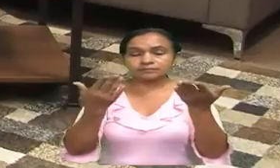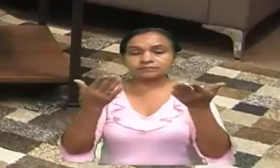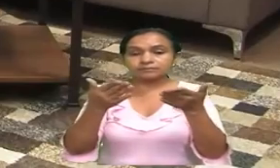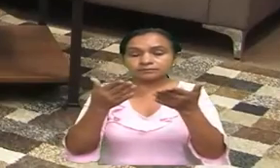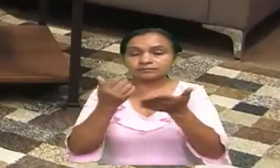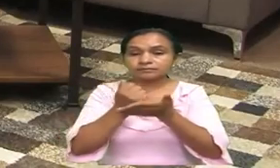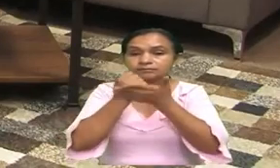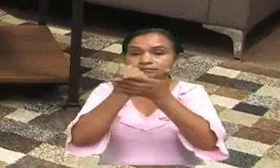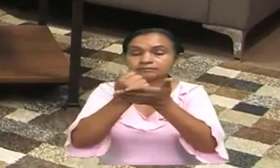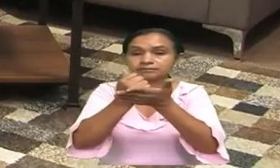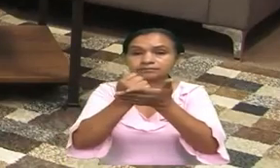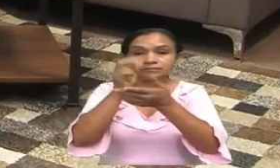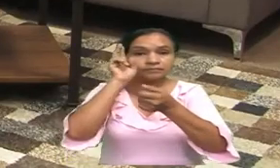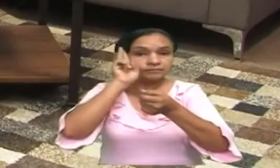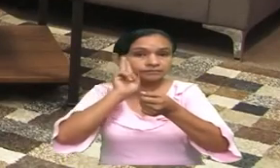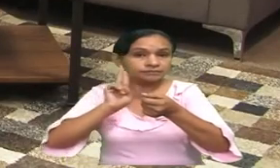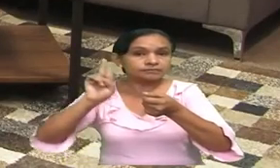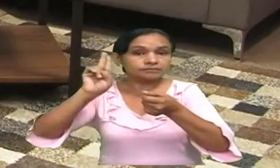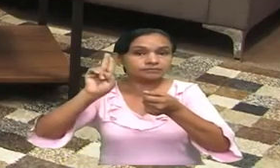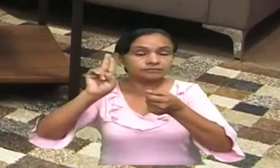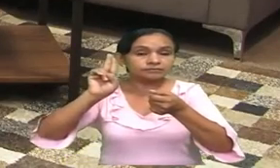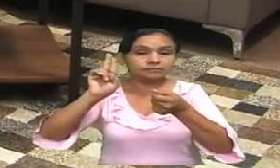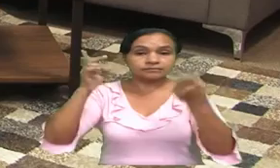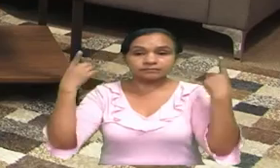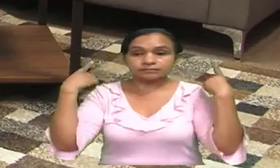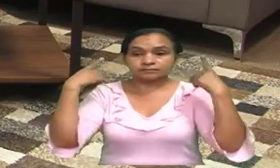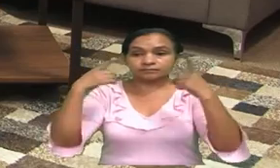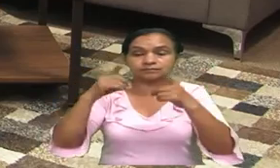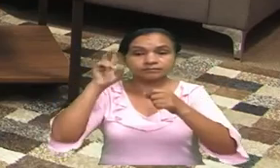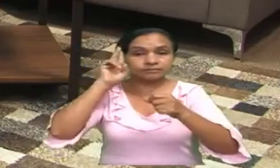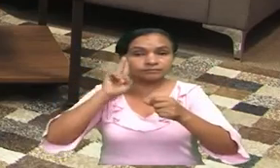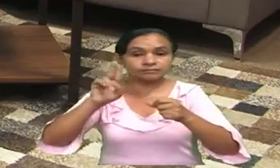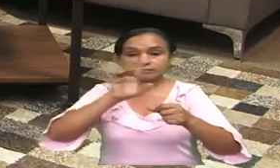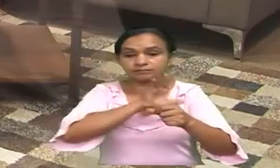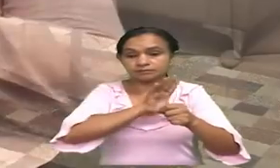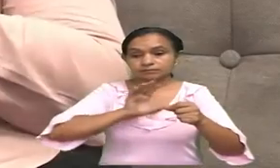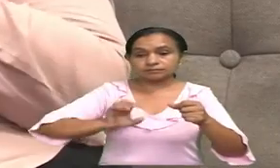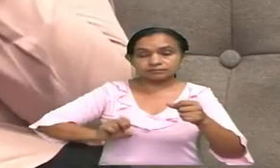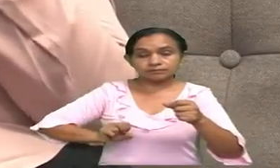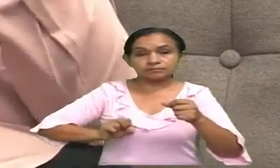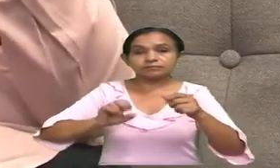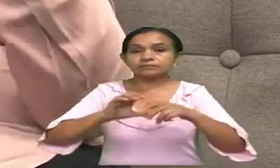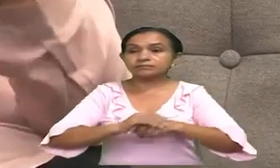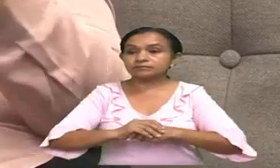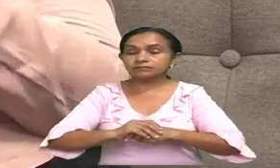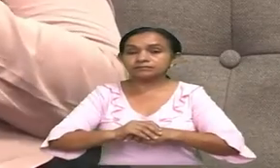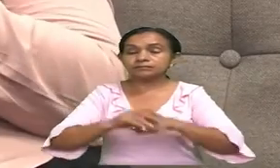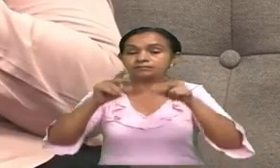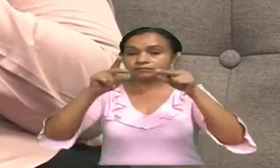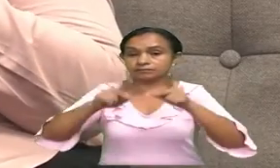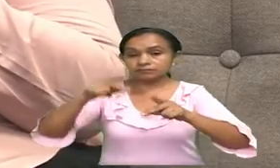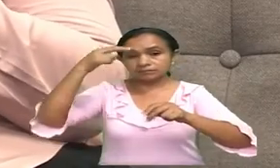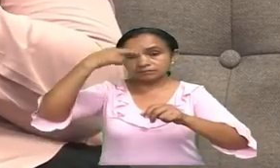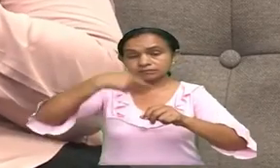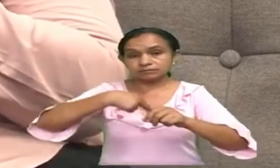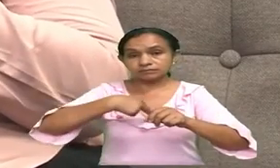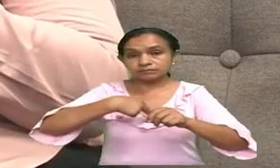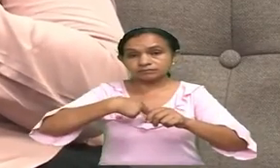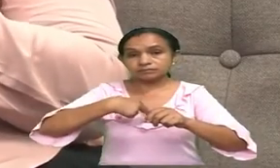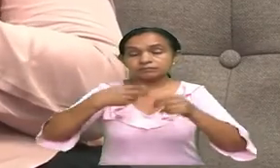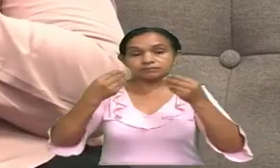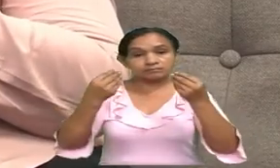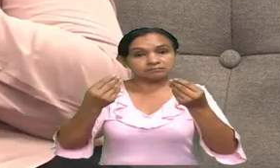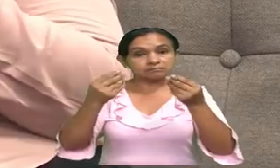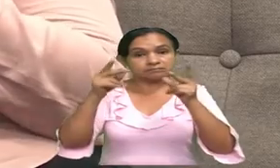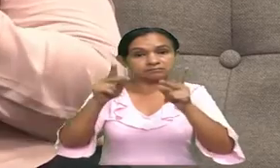amparar para intervenir en la universidad. Y el rector de la Universidad del Salvador es una autoridad que es